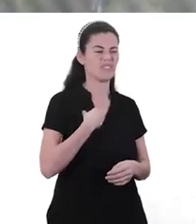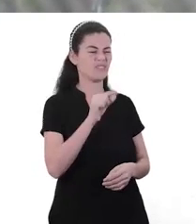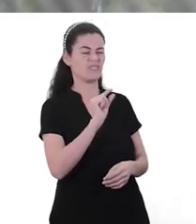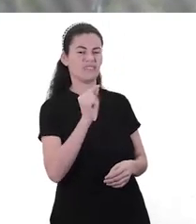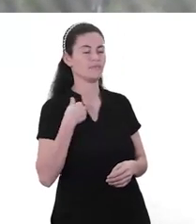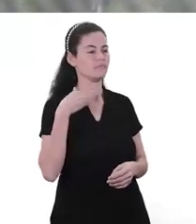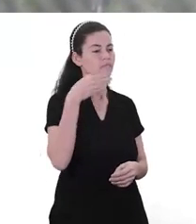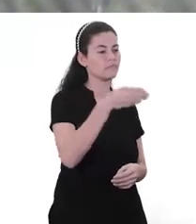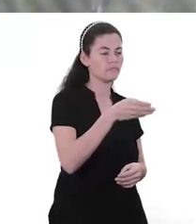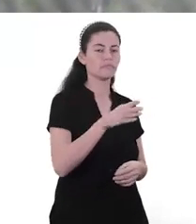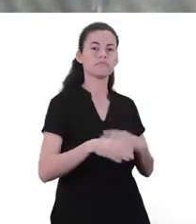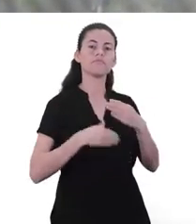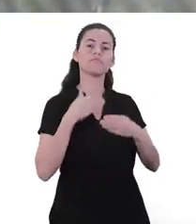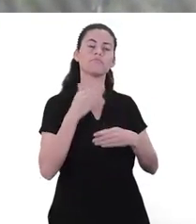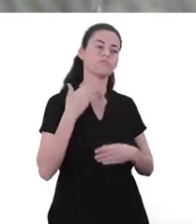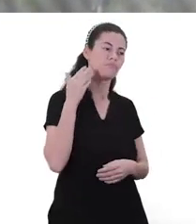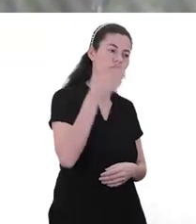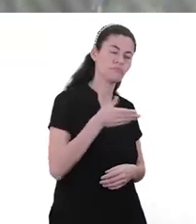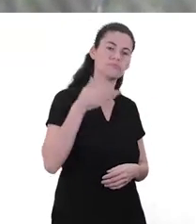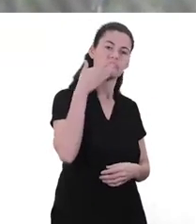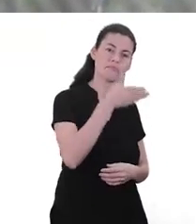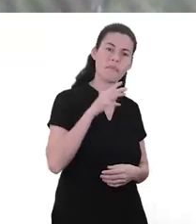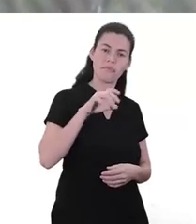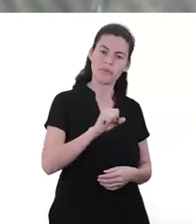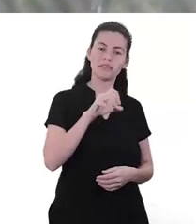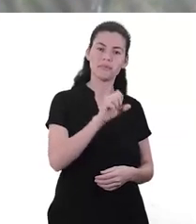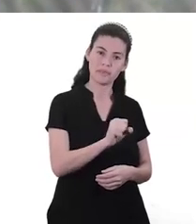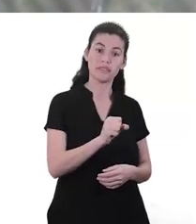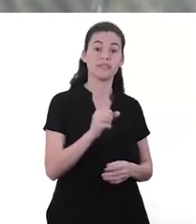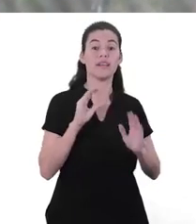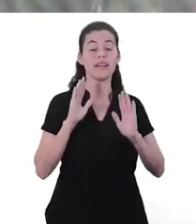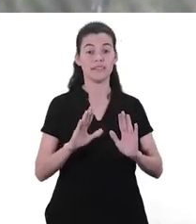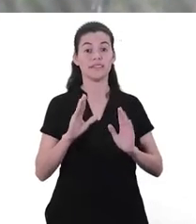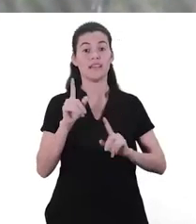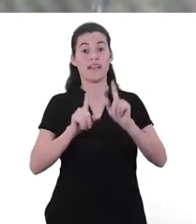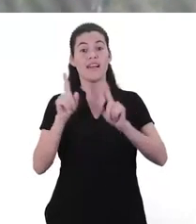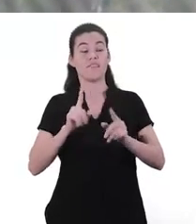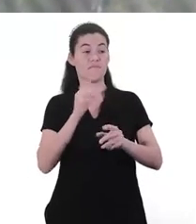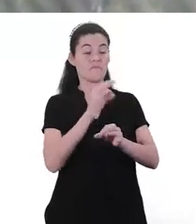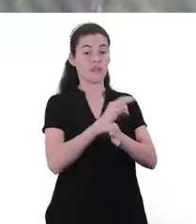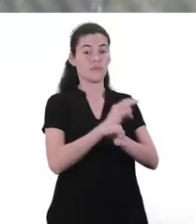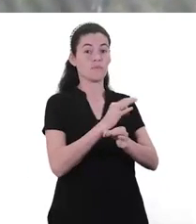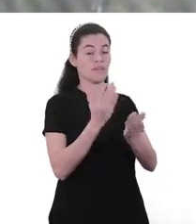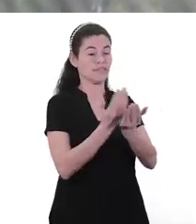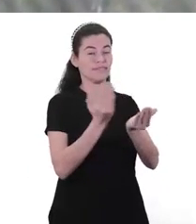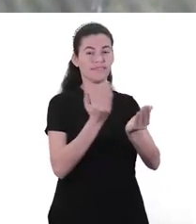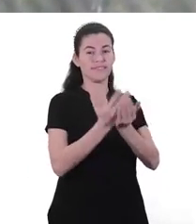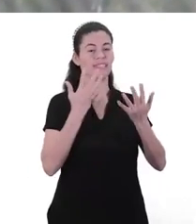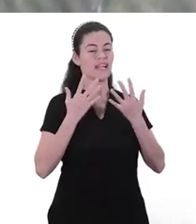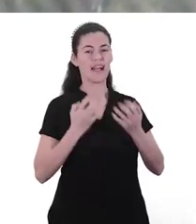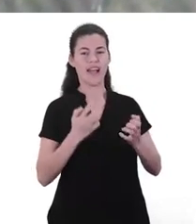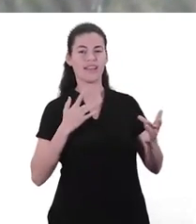hobby, pero después son los papás los que se fanatizan mucho más. Y ahí pasa, a veces en la academia cuando salen los papás, y son los papás los que te van